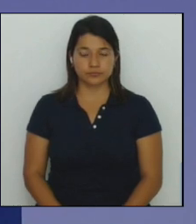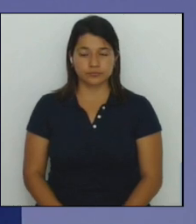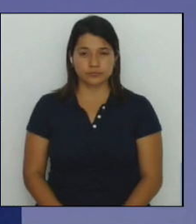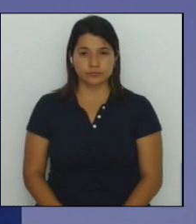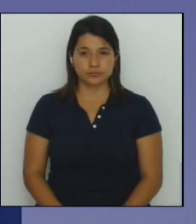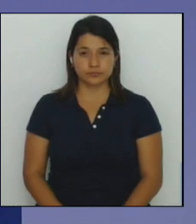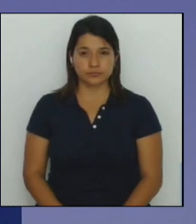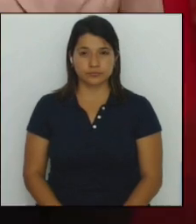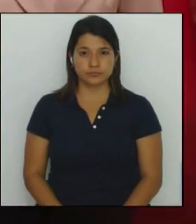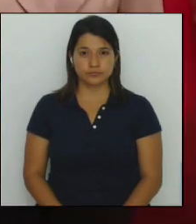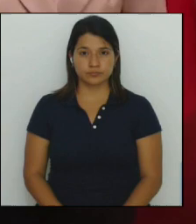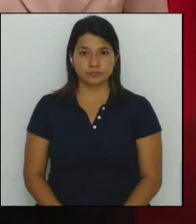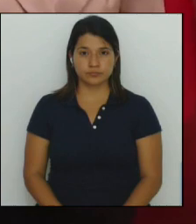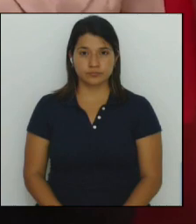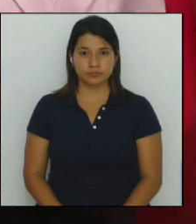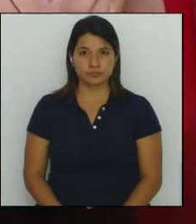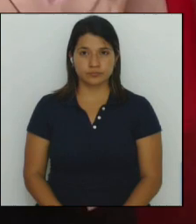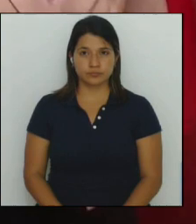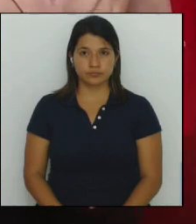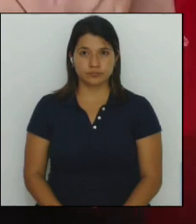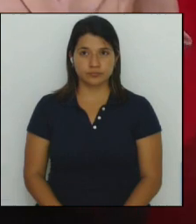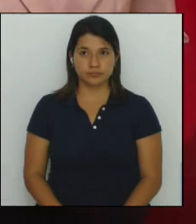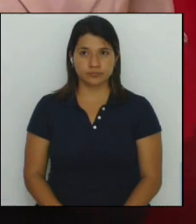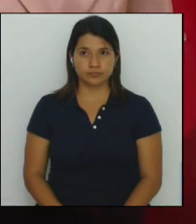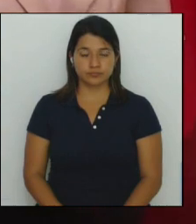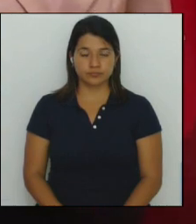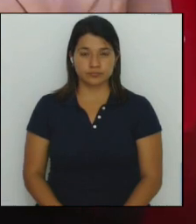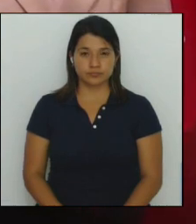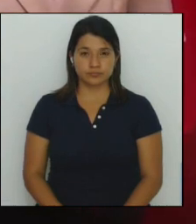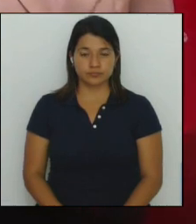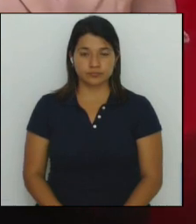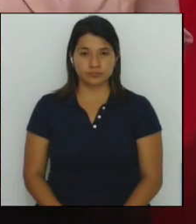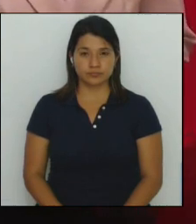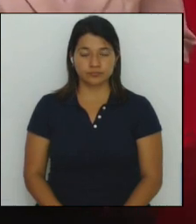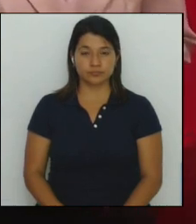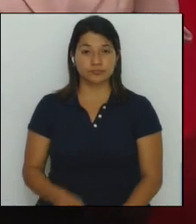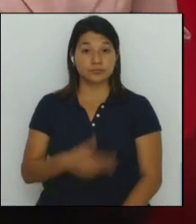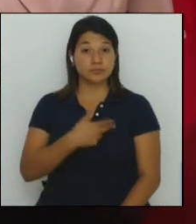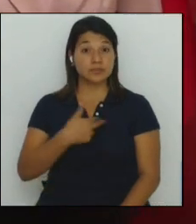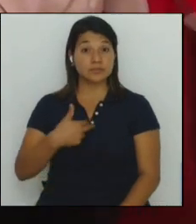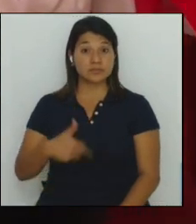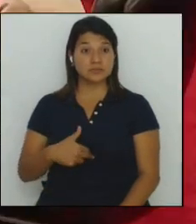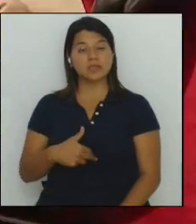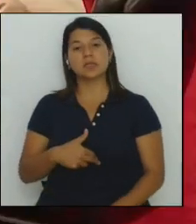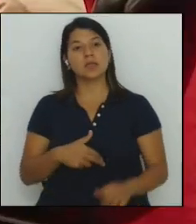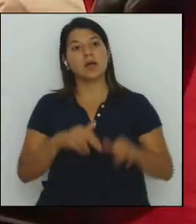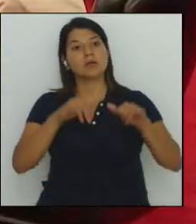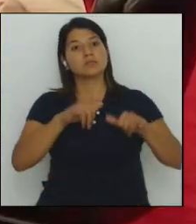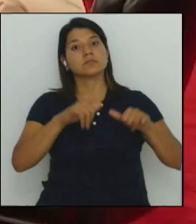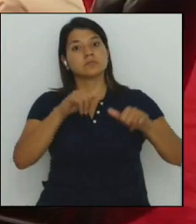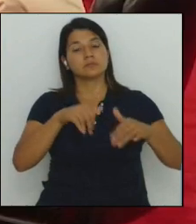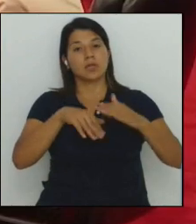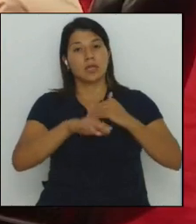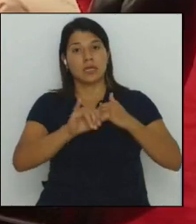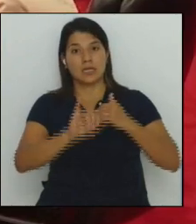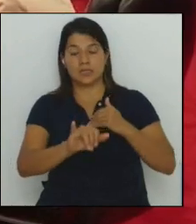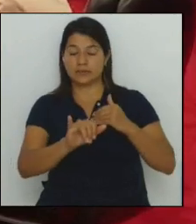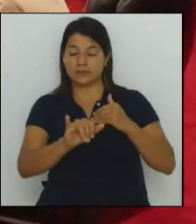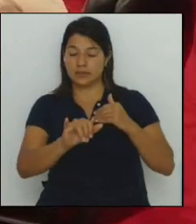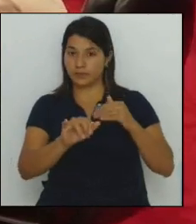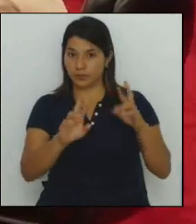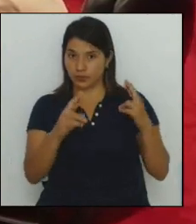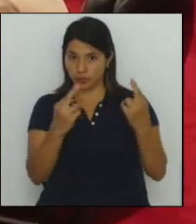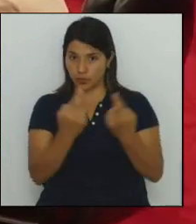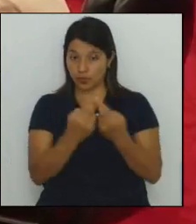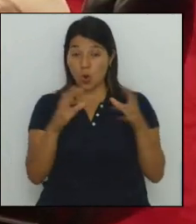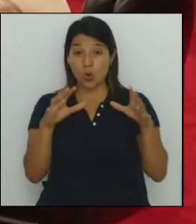deliveries to Russia. China estará omnipresente en el encuentro. La Unión Europea pide una recalibración de sus